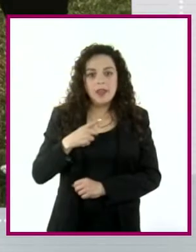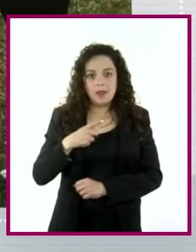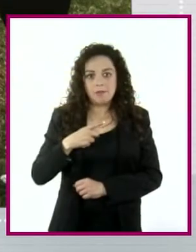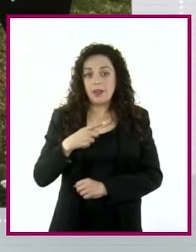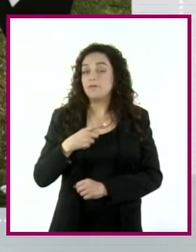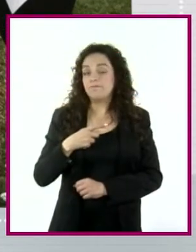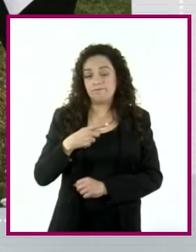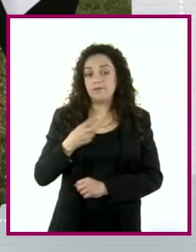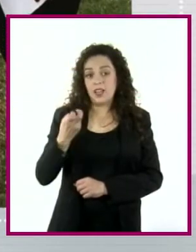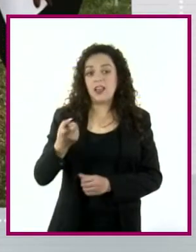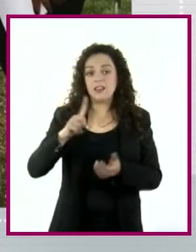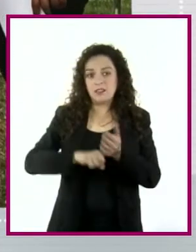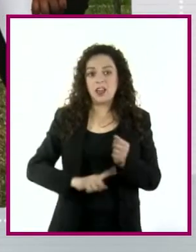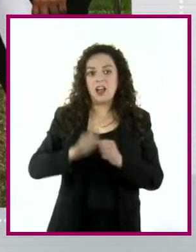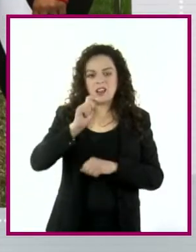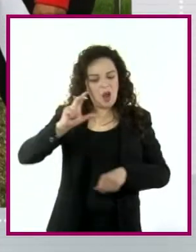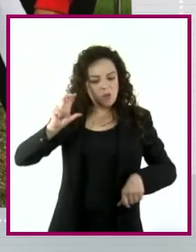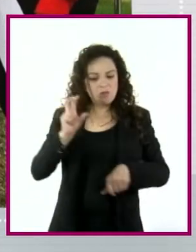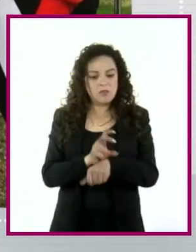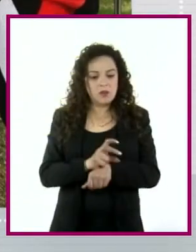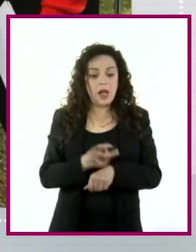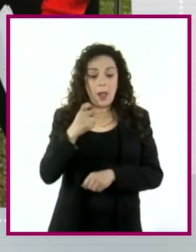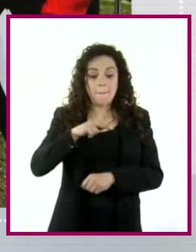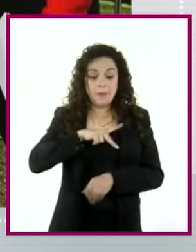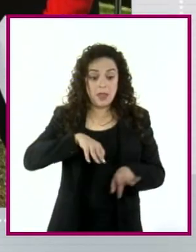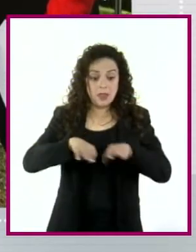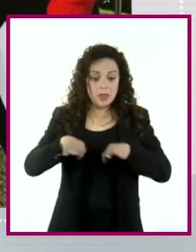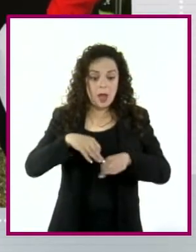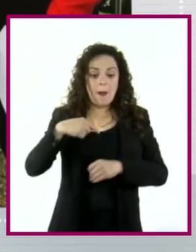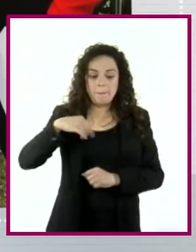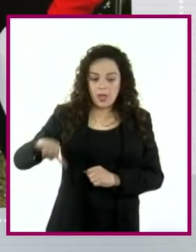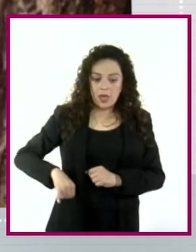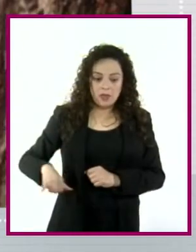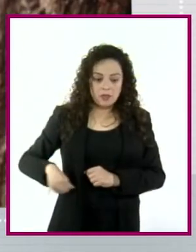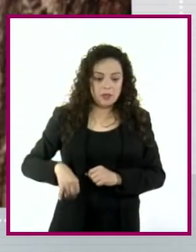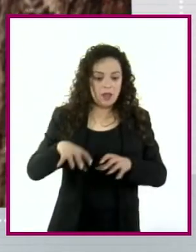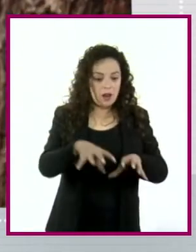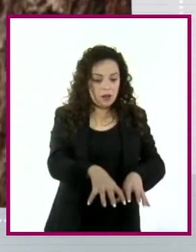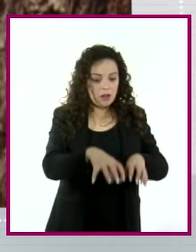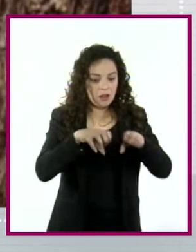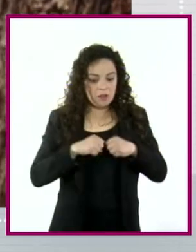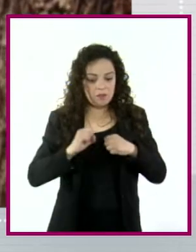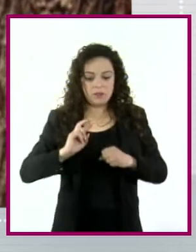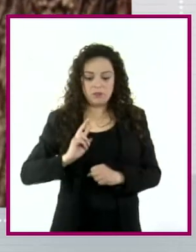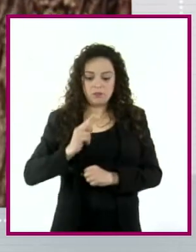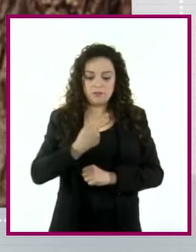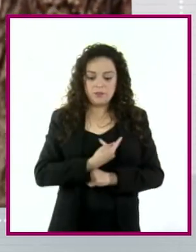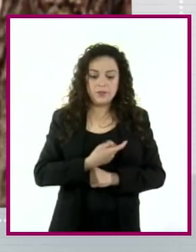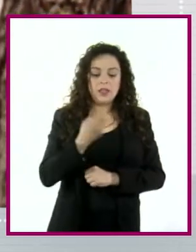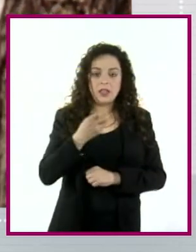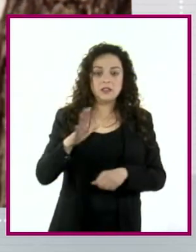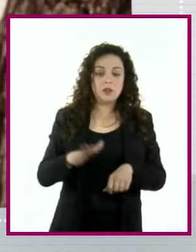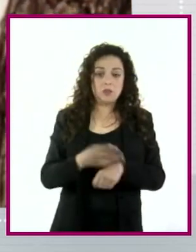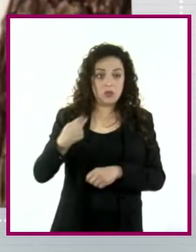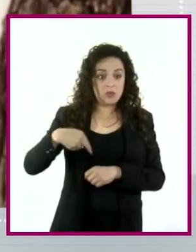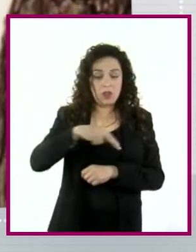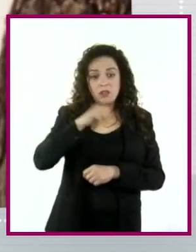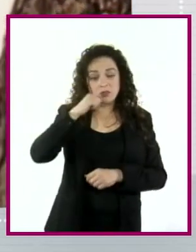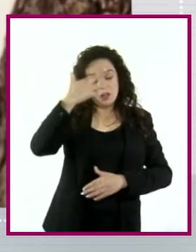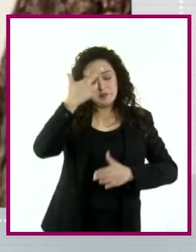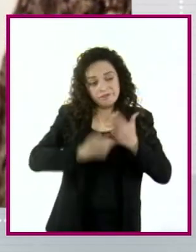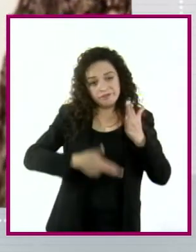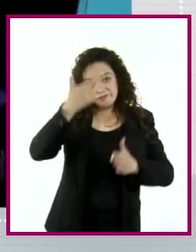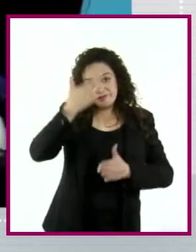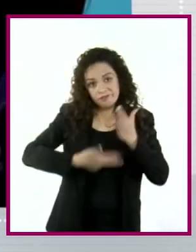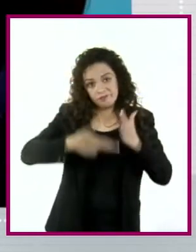mi trabajo me interesa recuperar esas identidades que han existido siempre y que hemos sido violentadas a lo largo de la